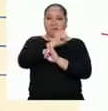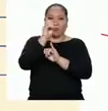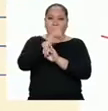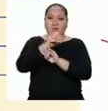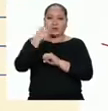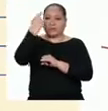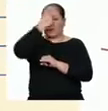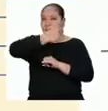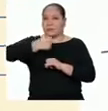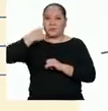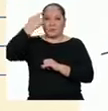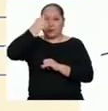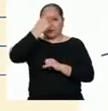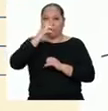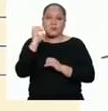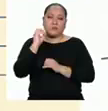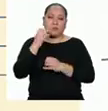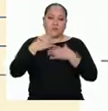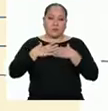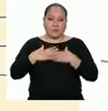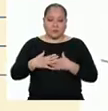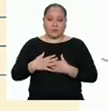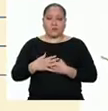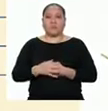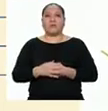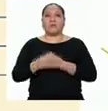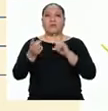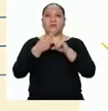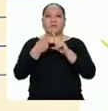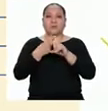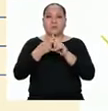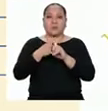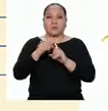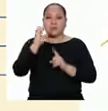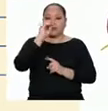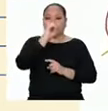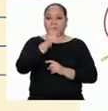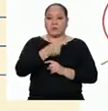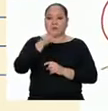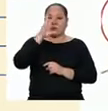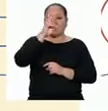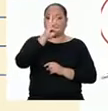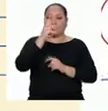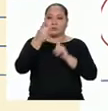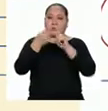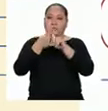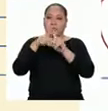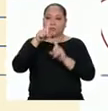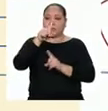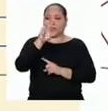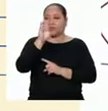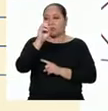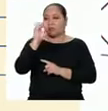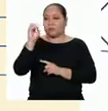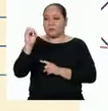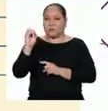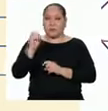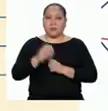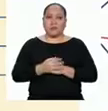rasgos faciales y o físicos, multiplicamos la frecuencia relativa, que es 6